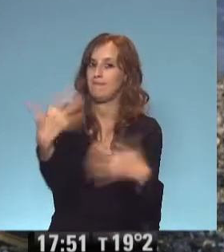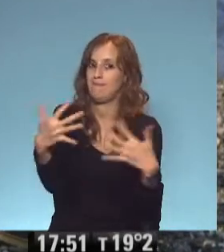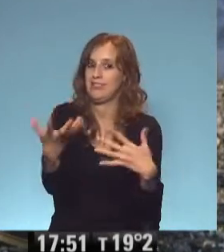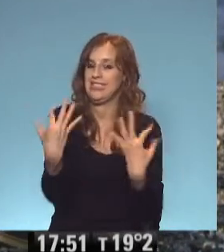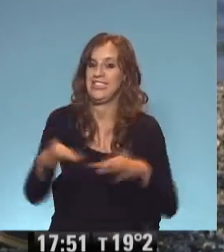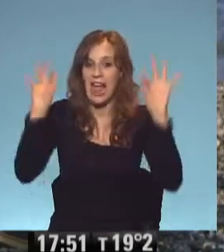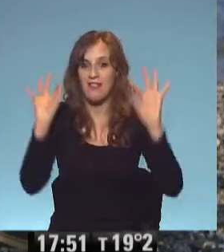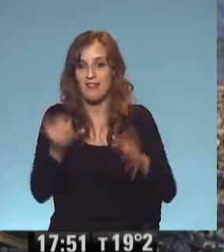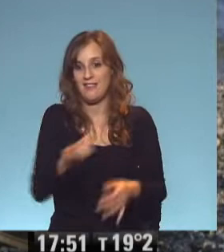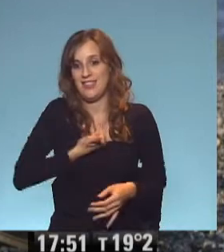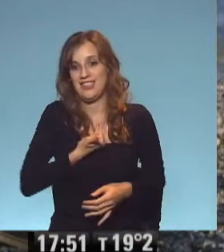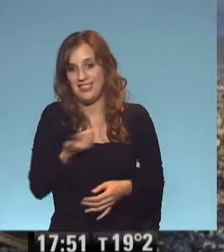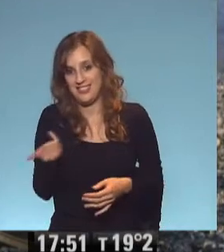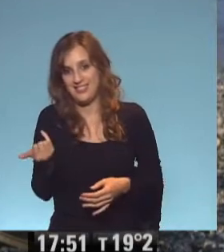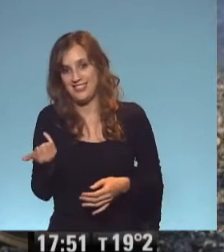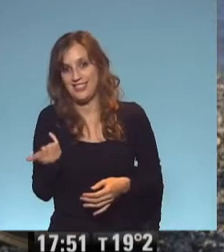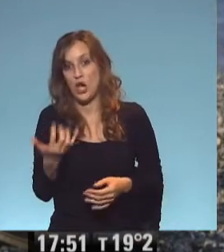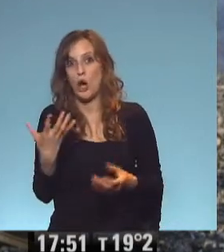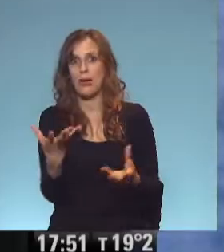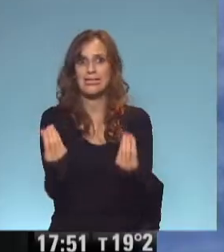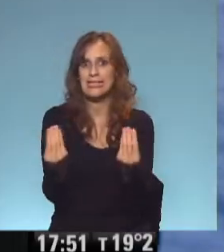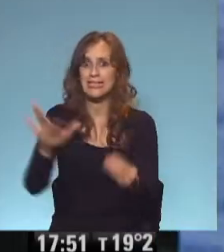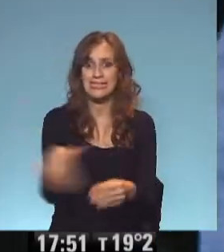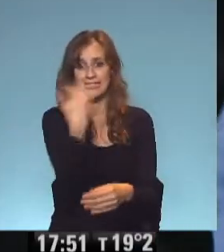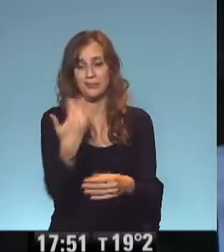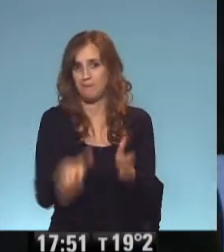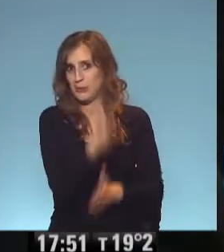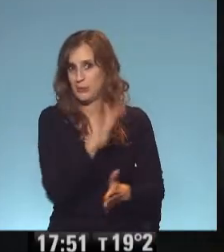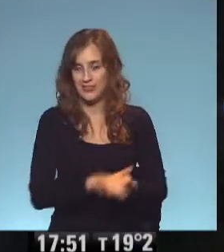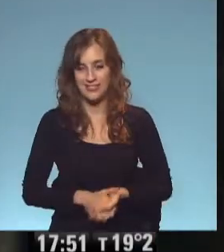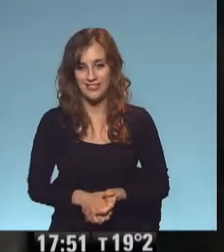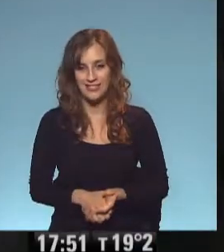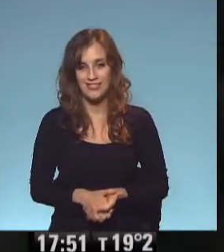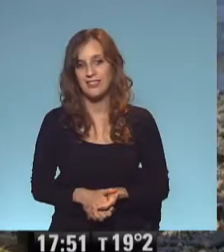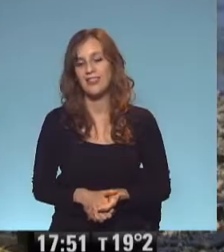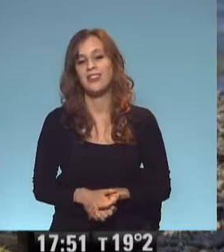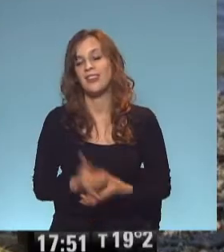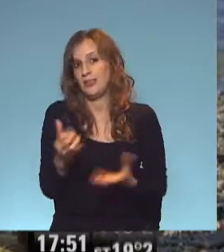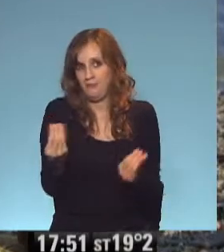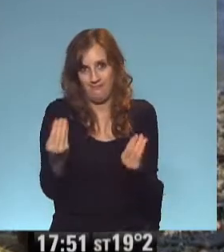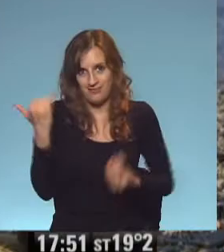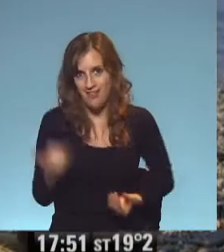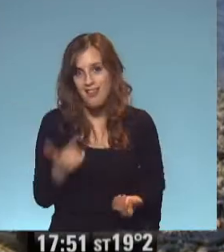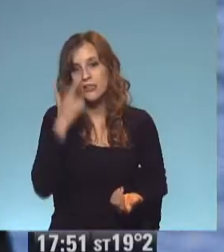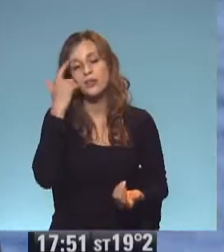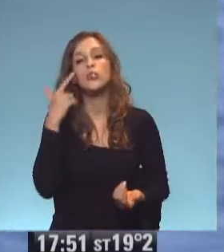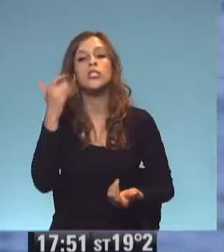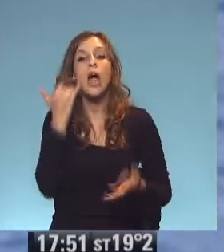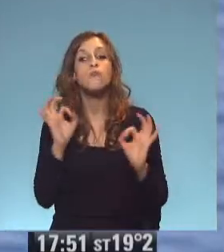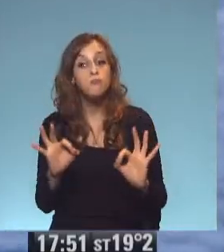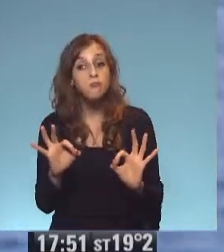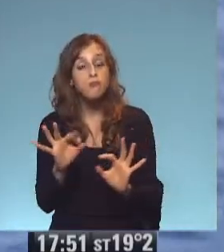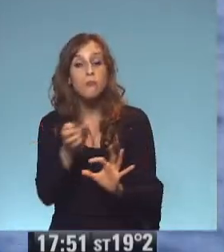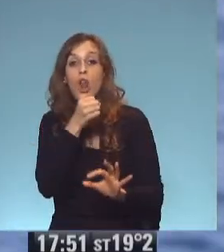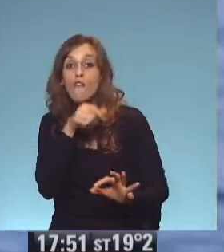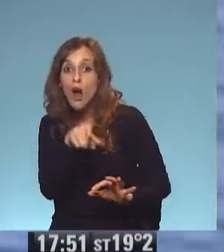así. Y así. Total. Y salí, y vamos. Sí. Y nos fuimos. Seguramente. Sí. Nati, ¿vos ya tenés listo lo de hidrófono? No, dale, ahí termino de acomodar